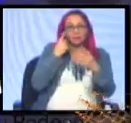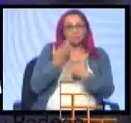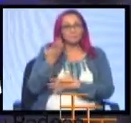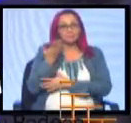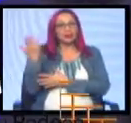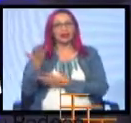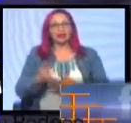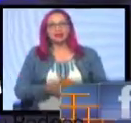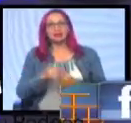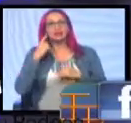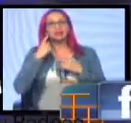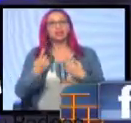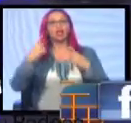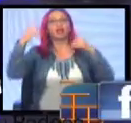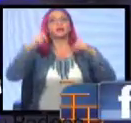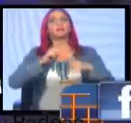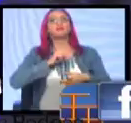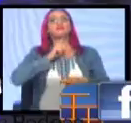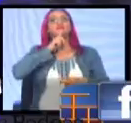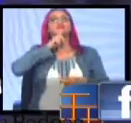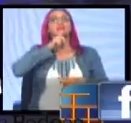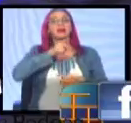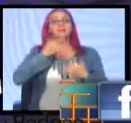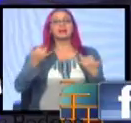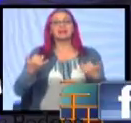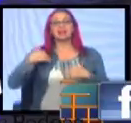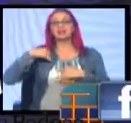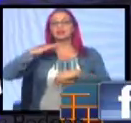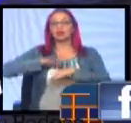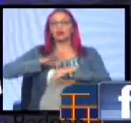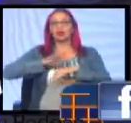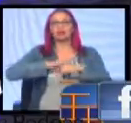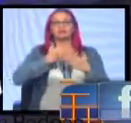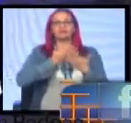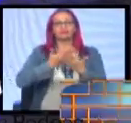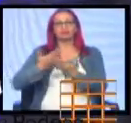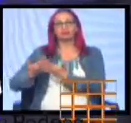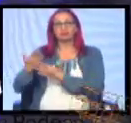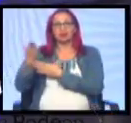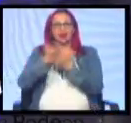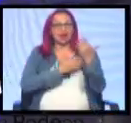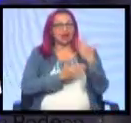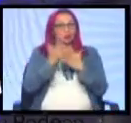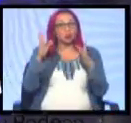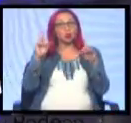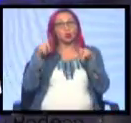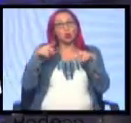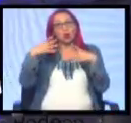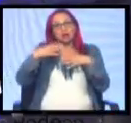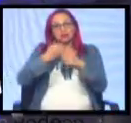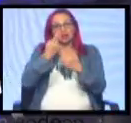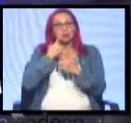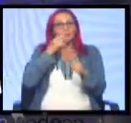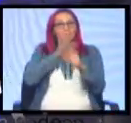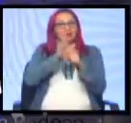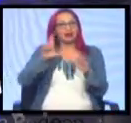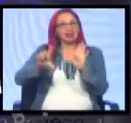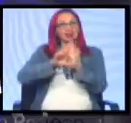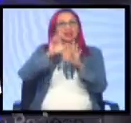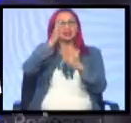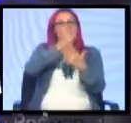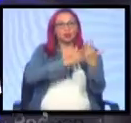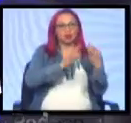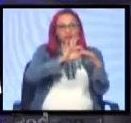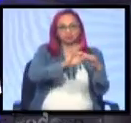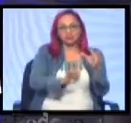que logremos realmente poner sobre la mesa algunos o hacer cumplir la ley de algunas que,